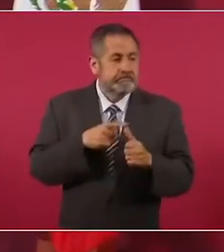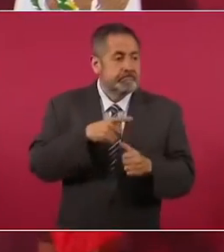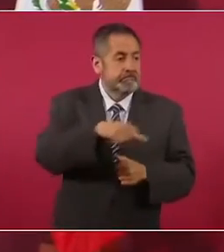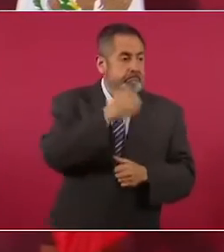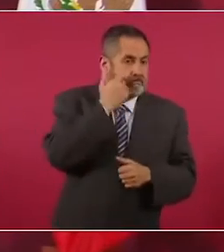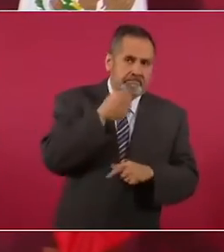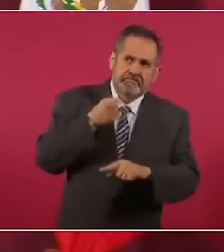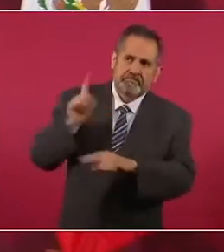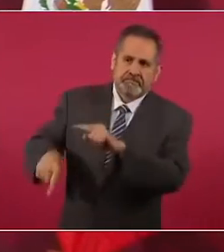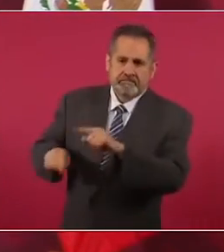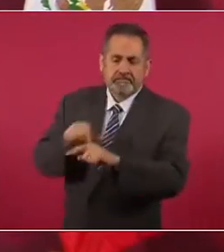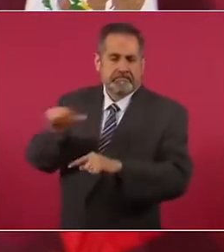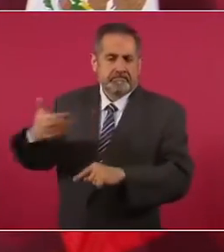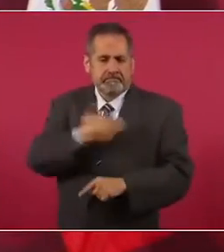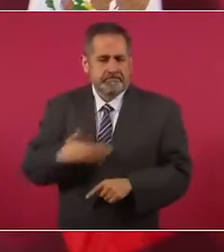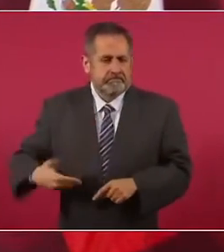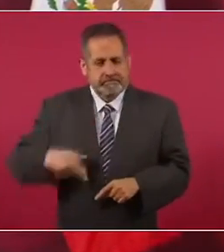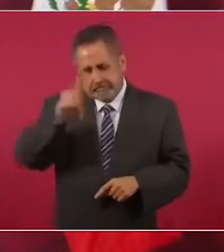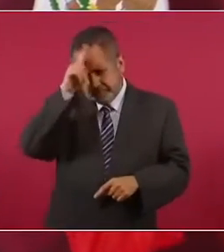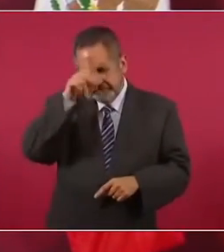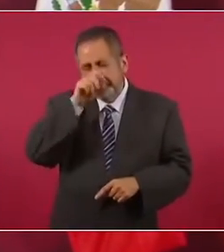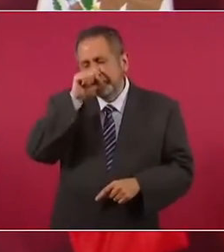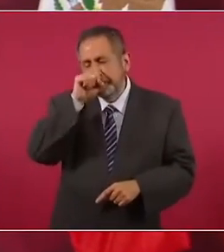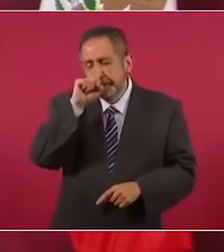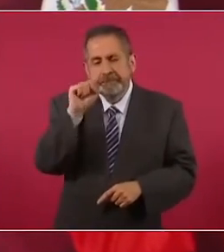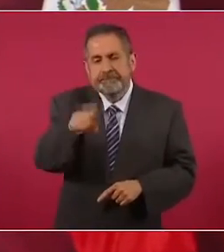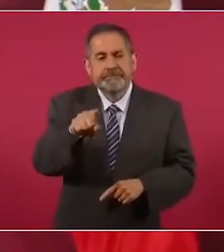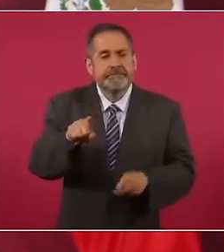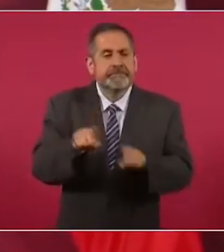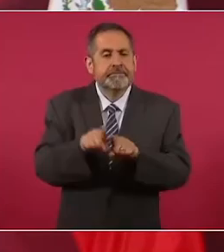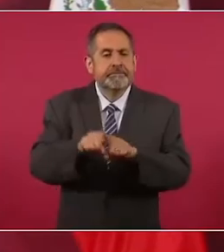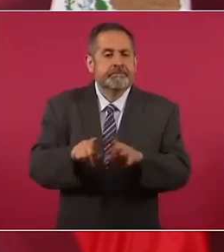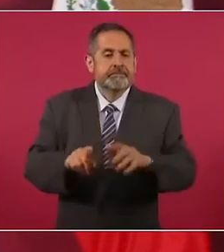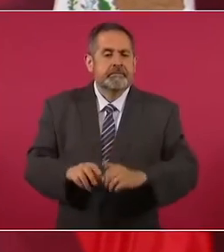porque lo mismo,